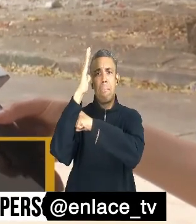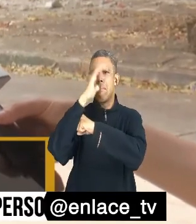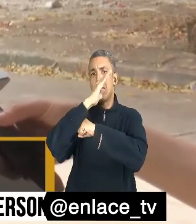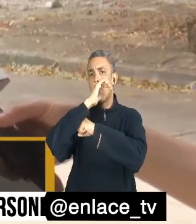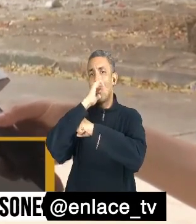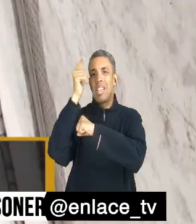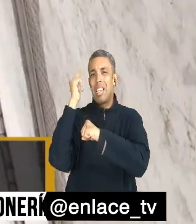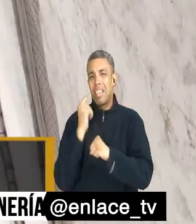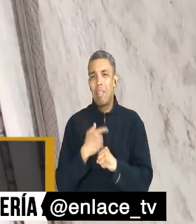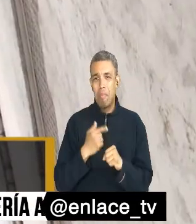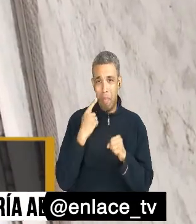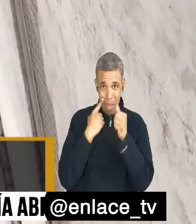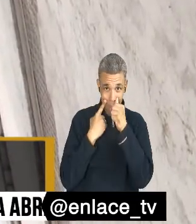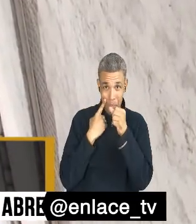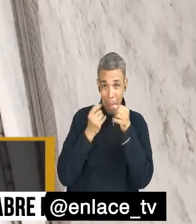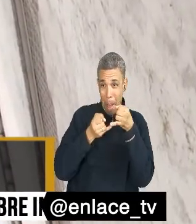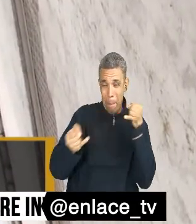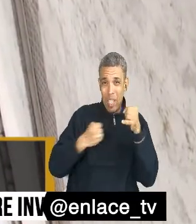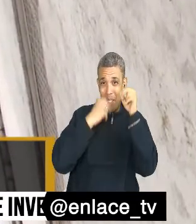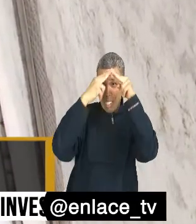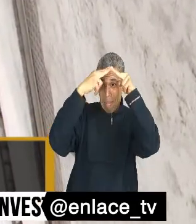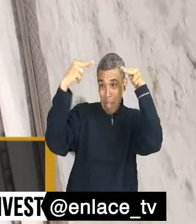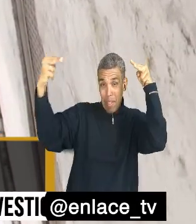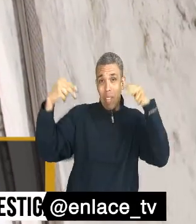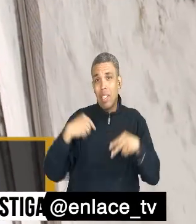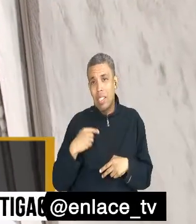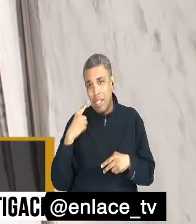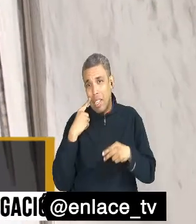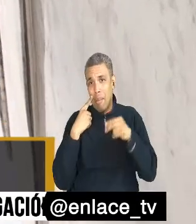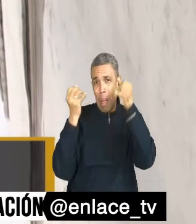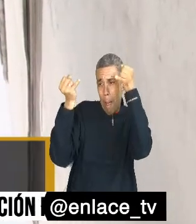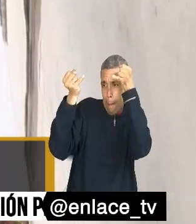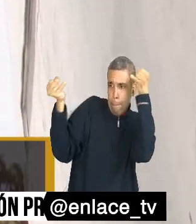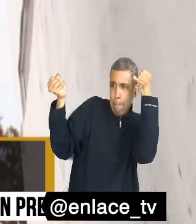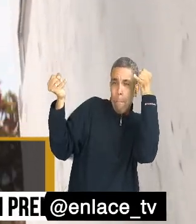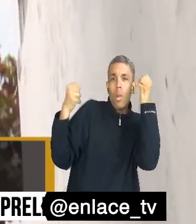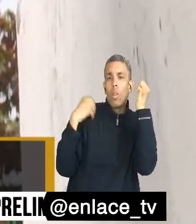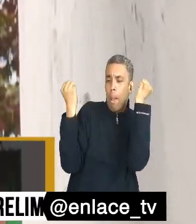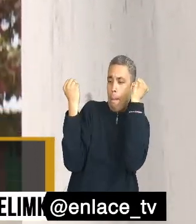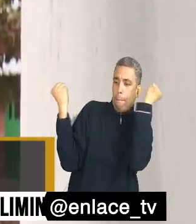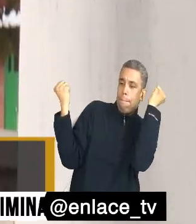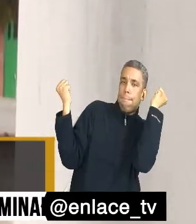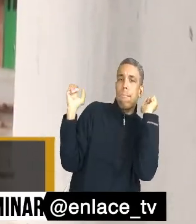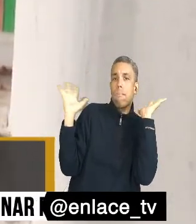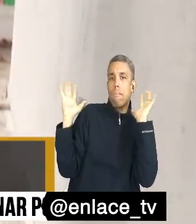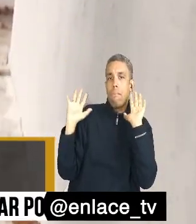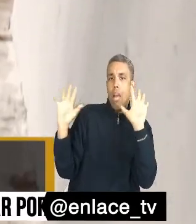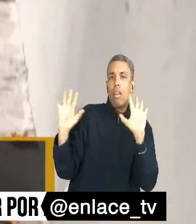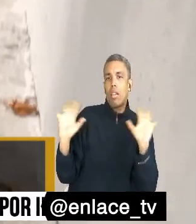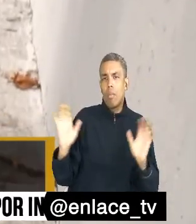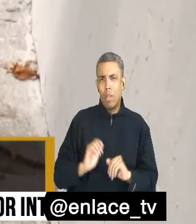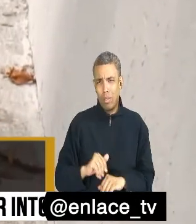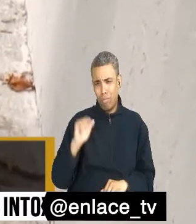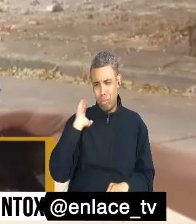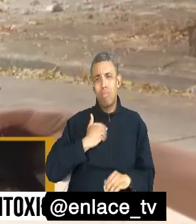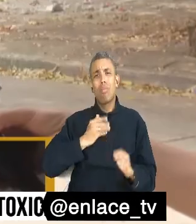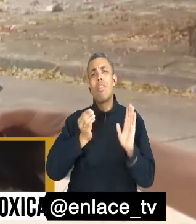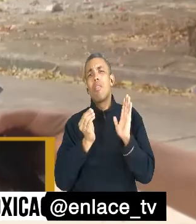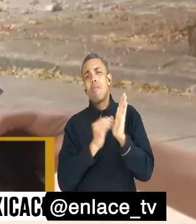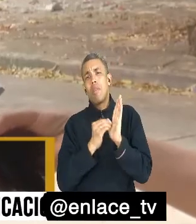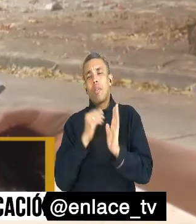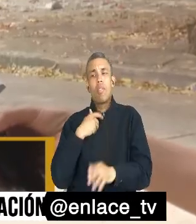alta tensión. Aseguran además que en repetidas oportunidades han hecho el llamado a los entes competentes, pero no han obtenido respuesta.